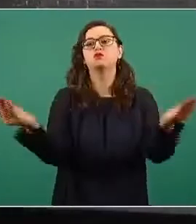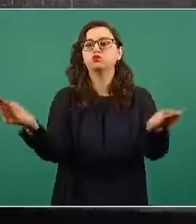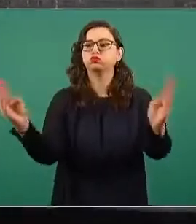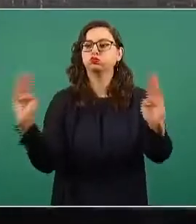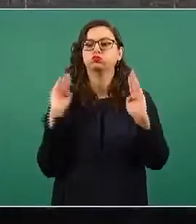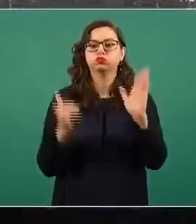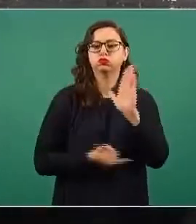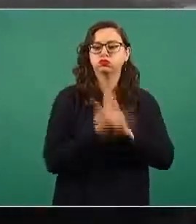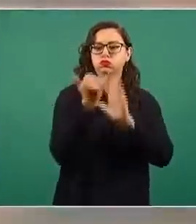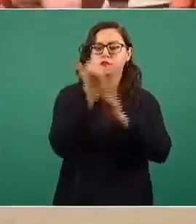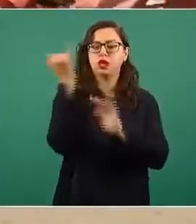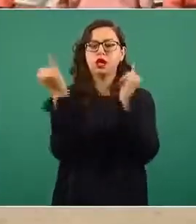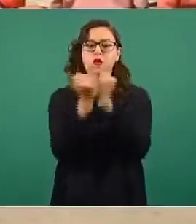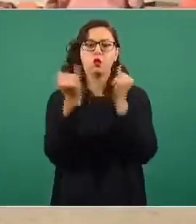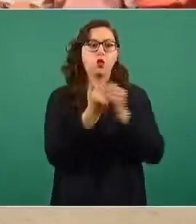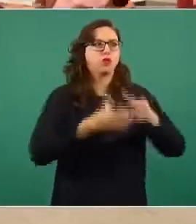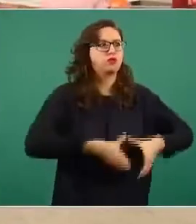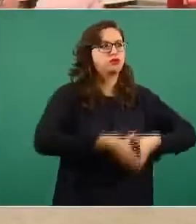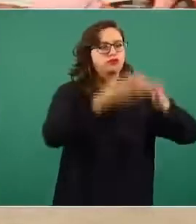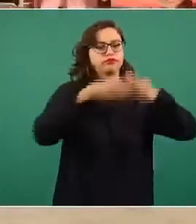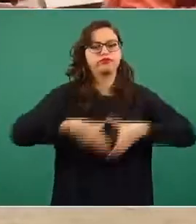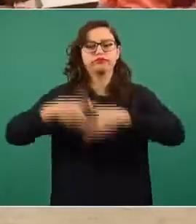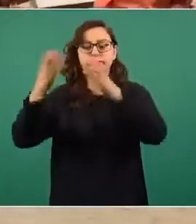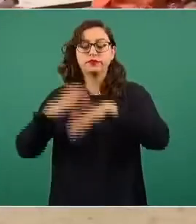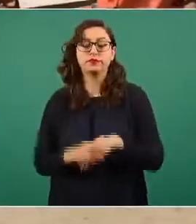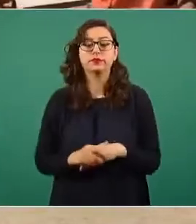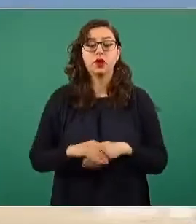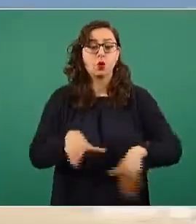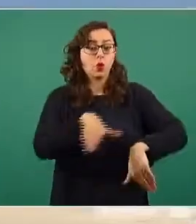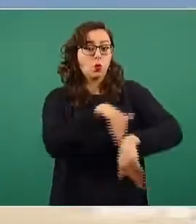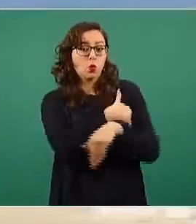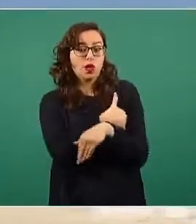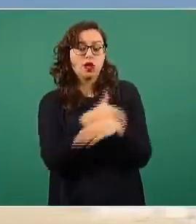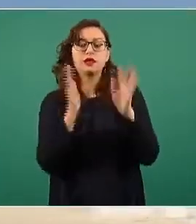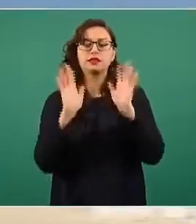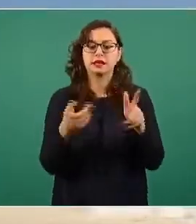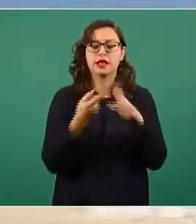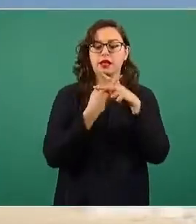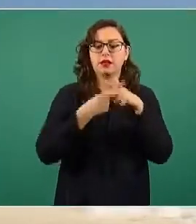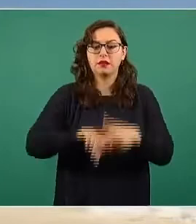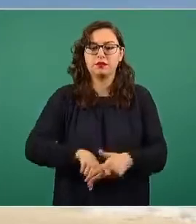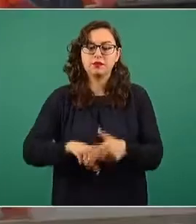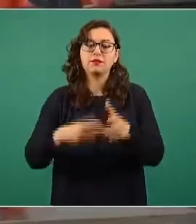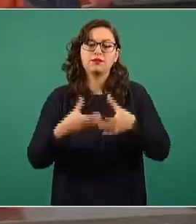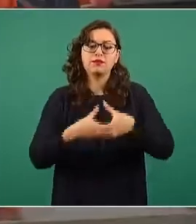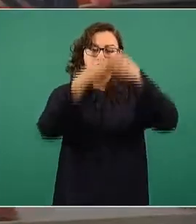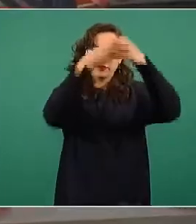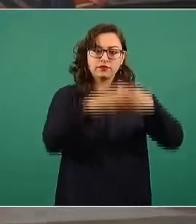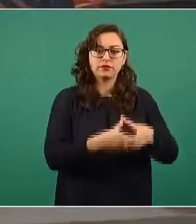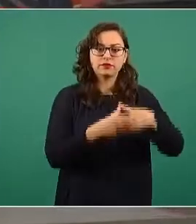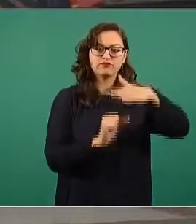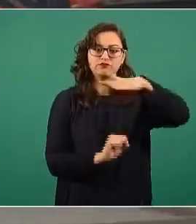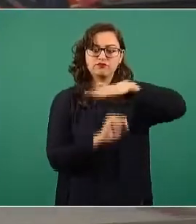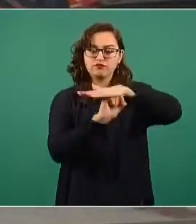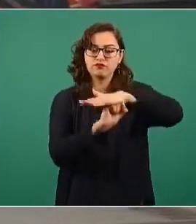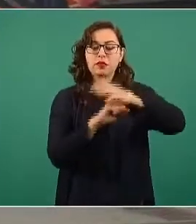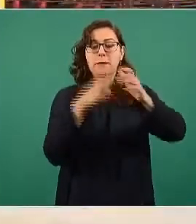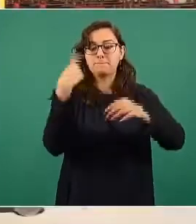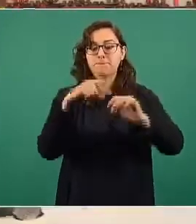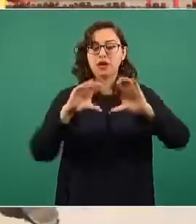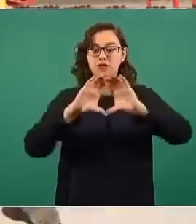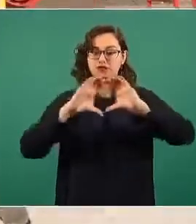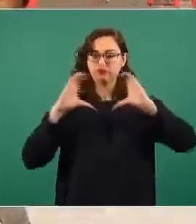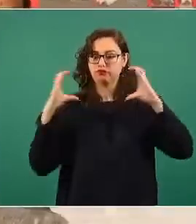del primer nivel. En el área de almacenamiento, se llevan a cabo las primeras maniobras de montaje de columnas de soporte de tanques esféricos